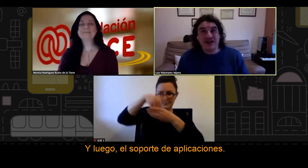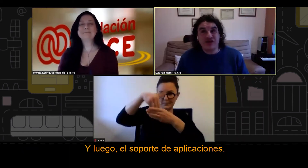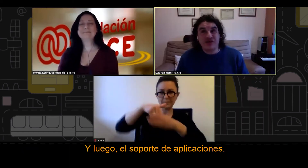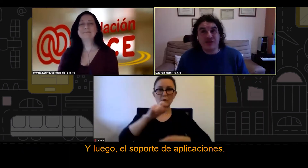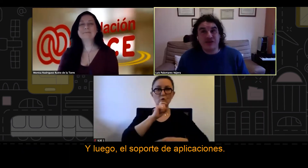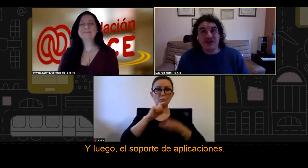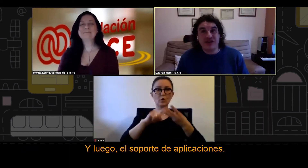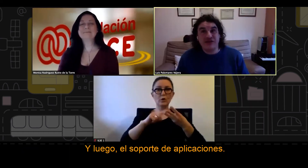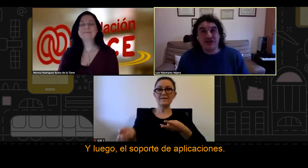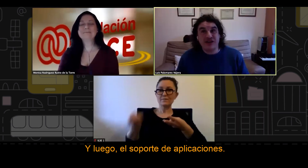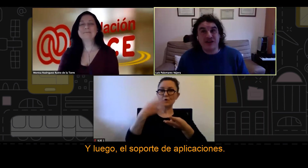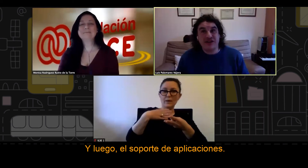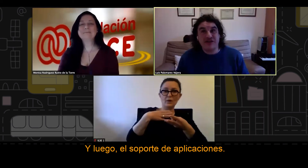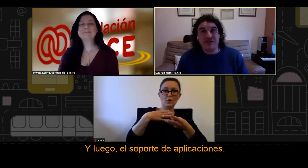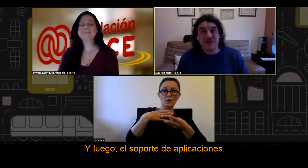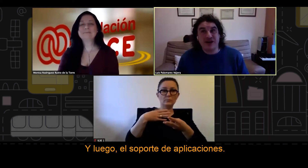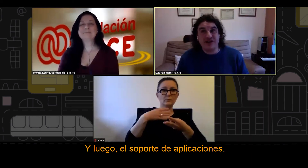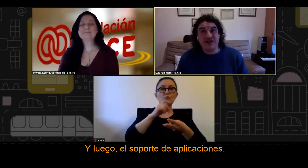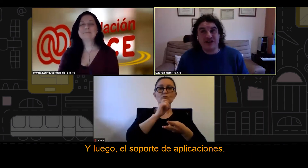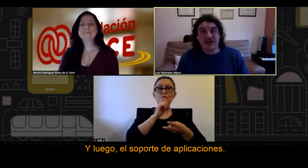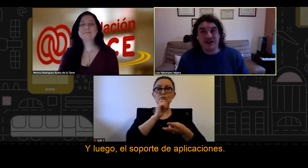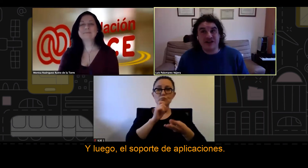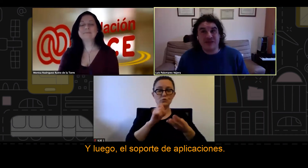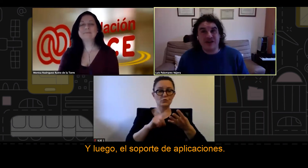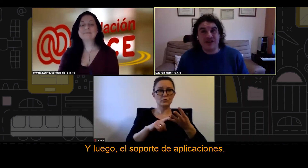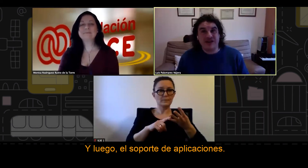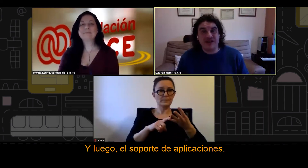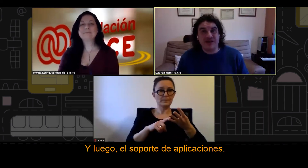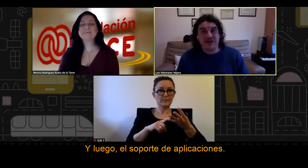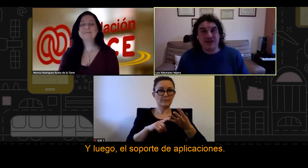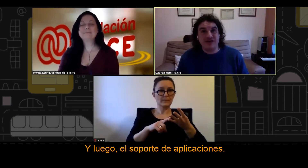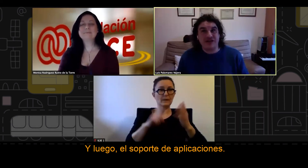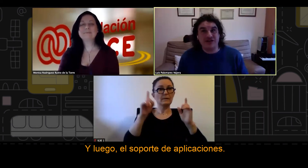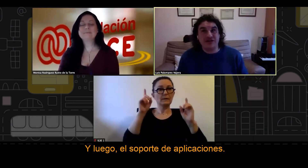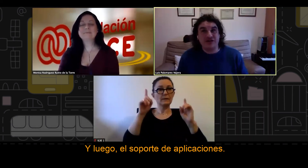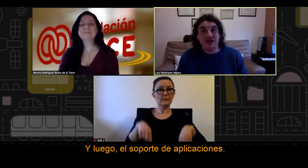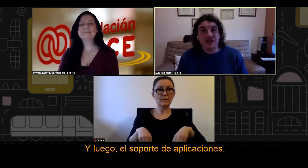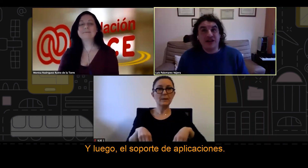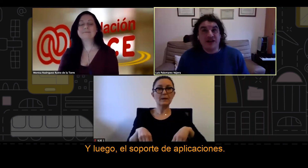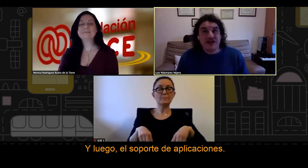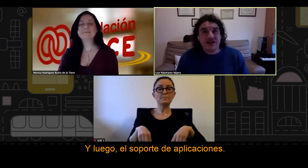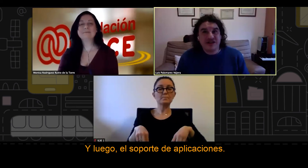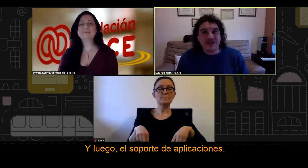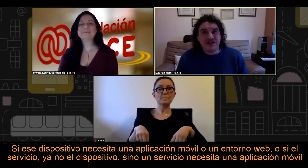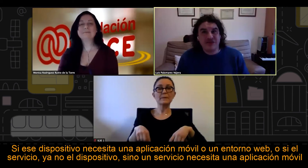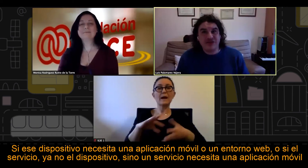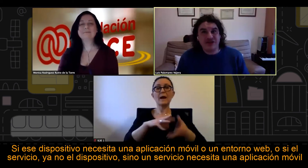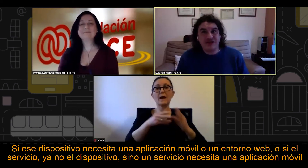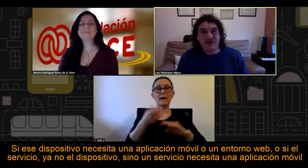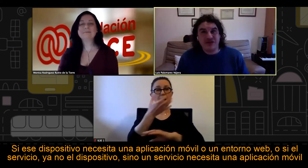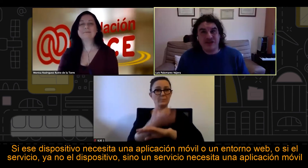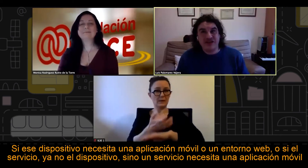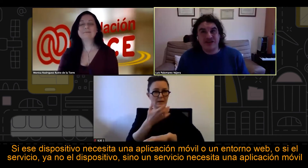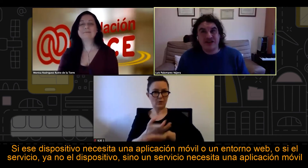el soporte, digamos, de más de aplicaciones, ¿no? Si ese